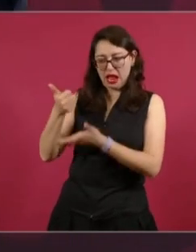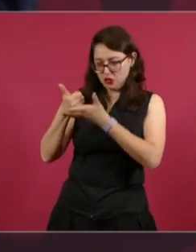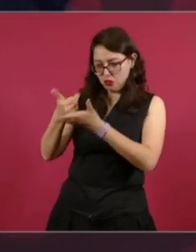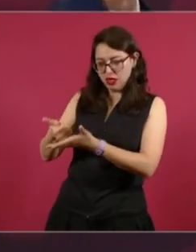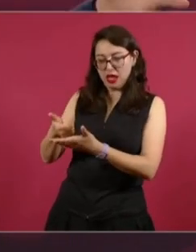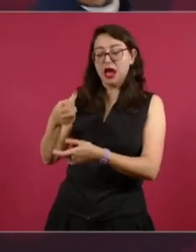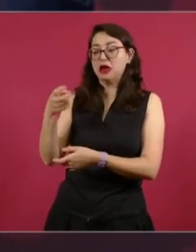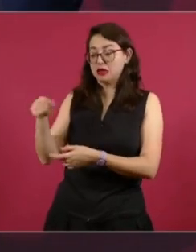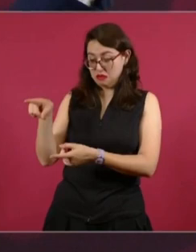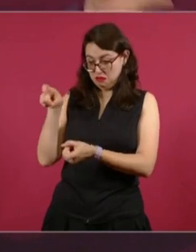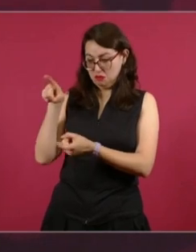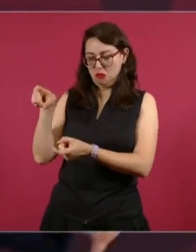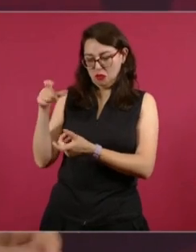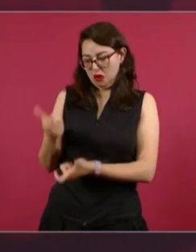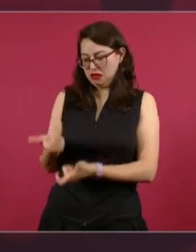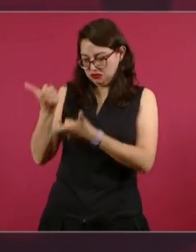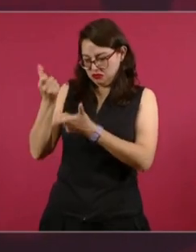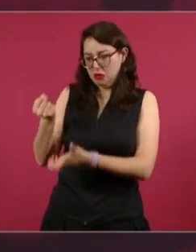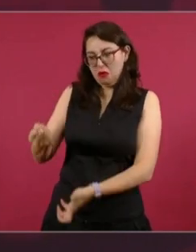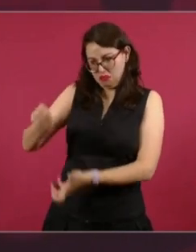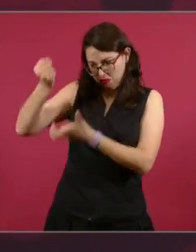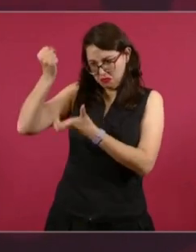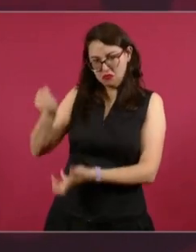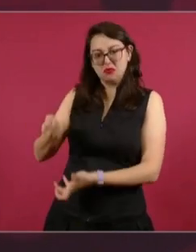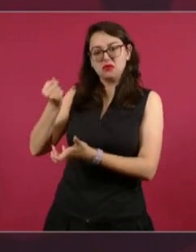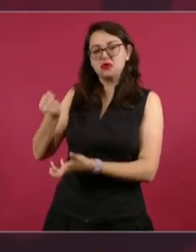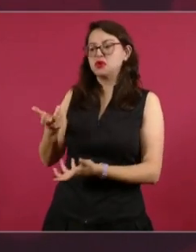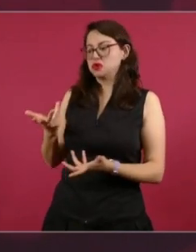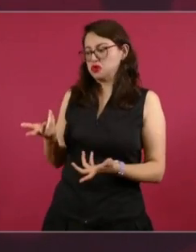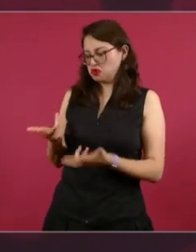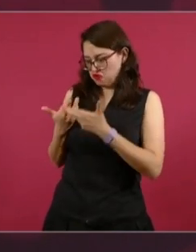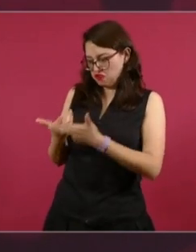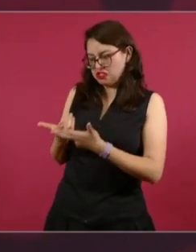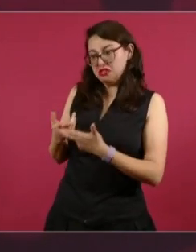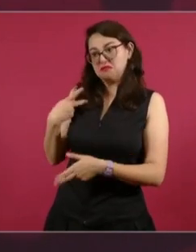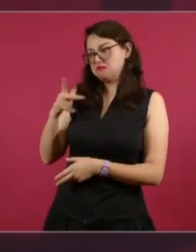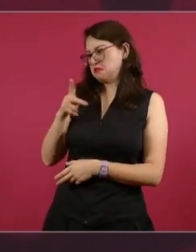con eso se resolvió el problema. Mucha